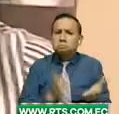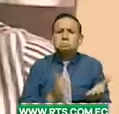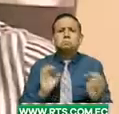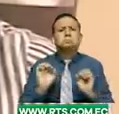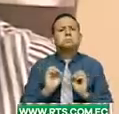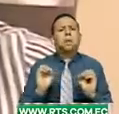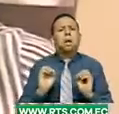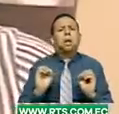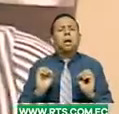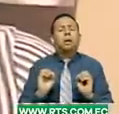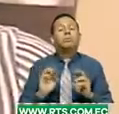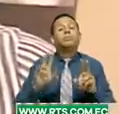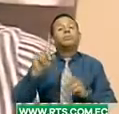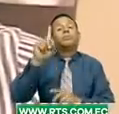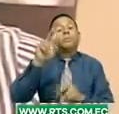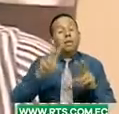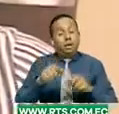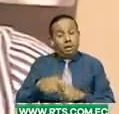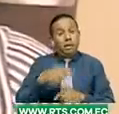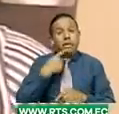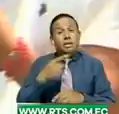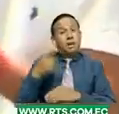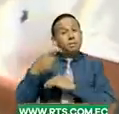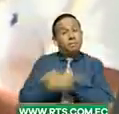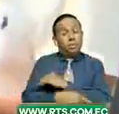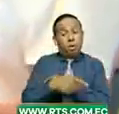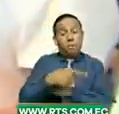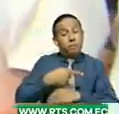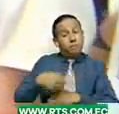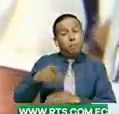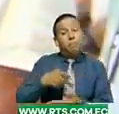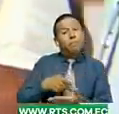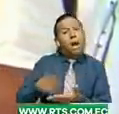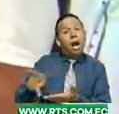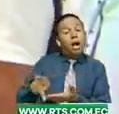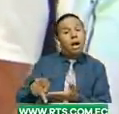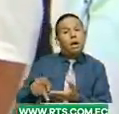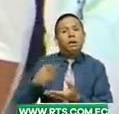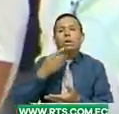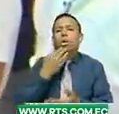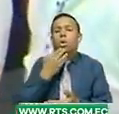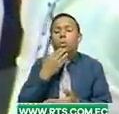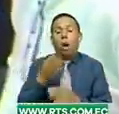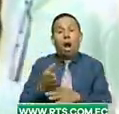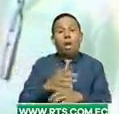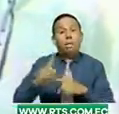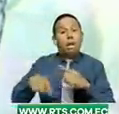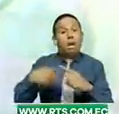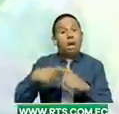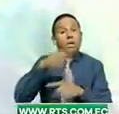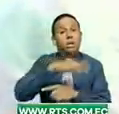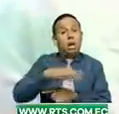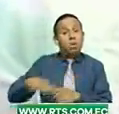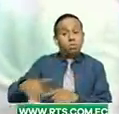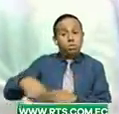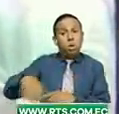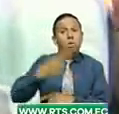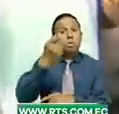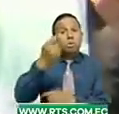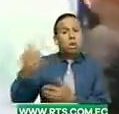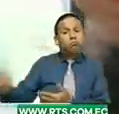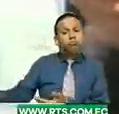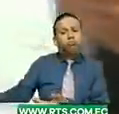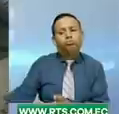sobre el pago que se debe realizar a la familia del occiso, un grupo de exalumnos de la academia donde impartía clases trata de reunir el monto establecido